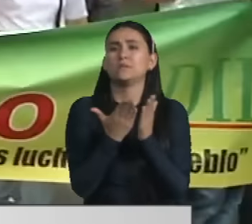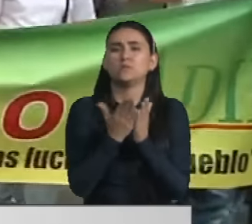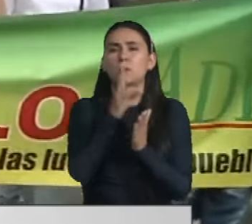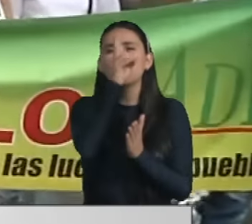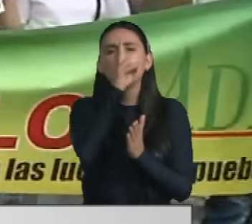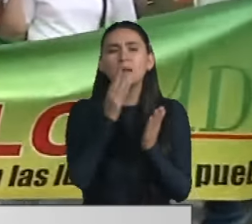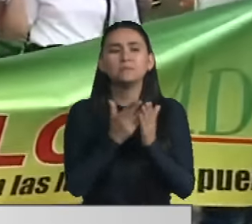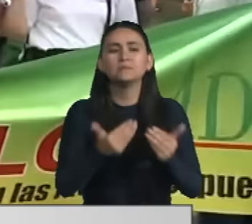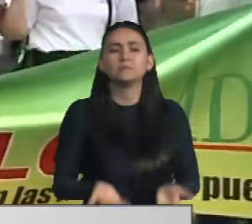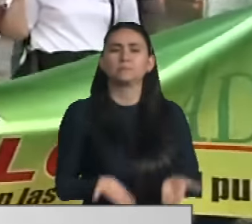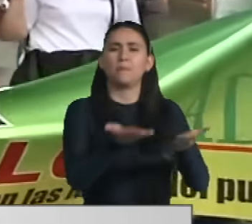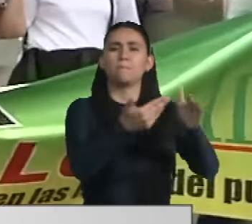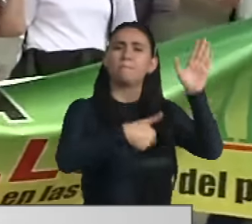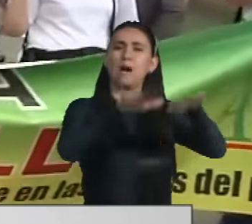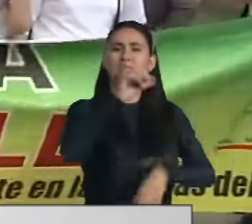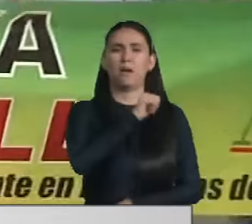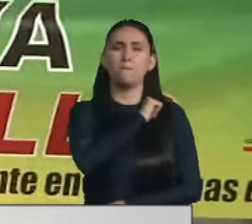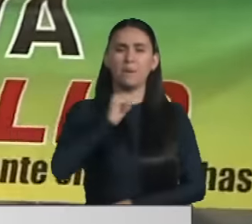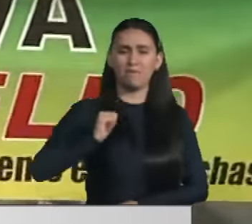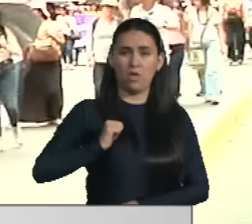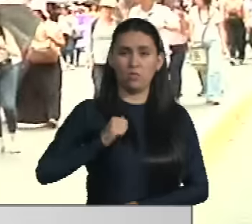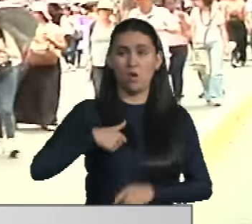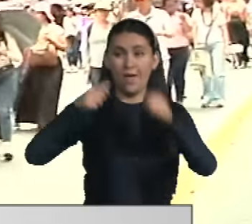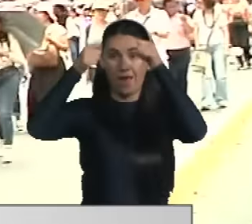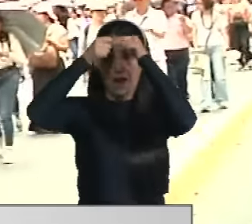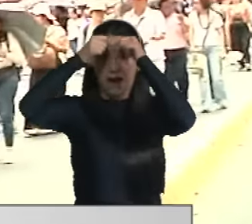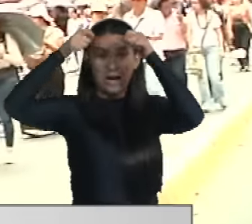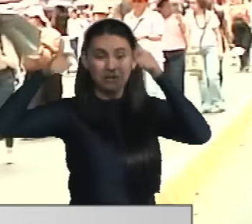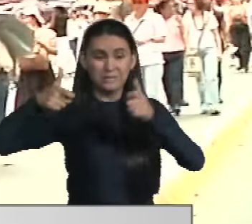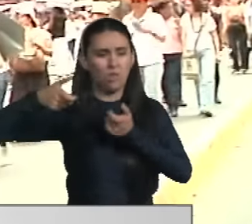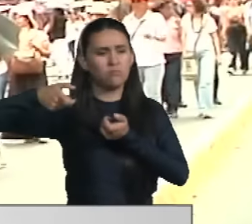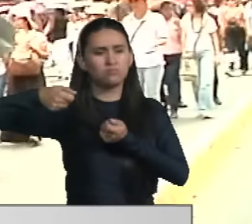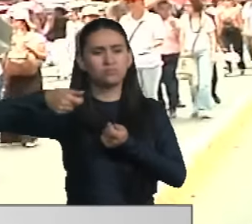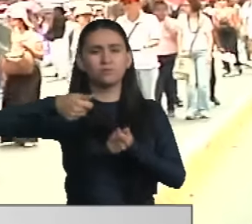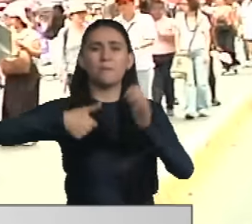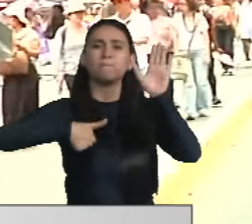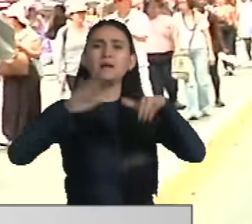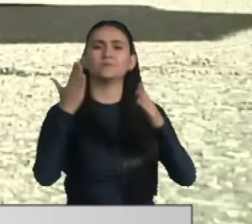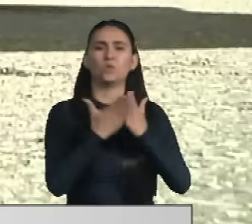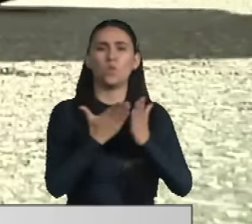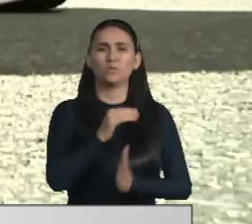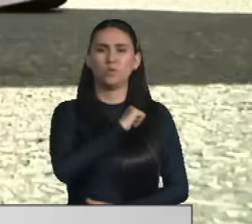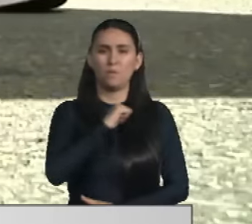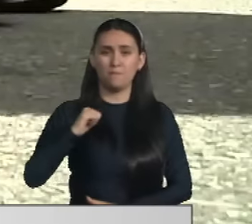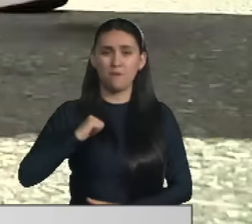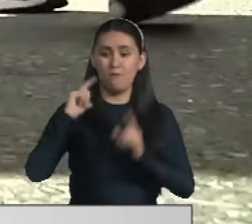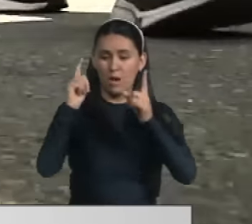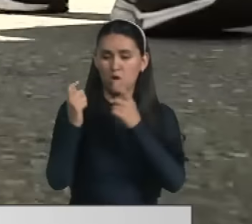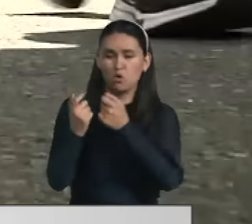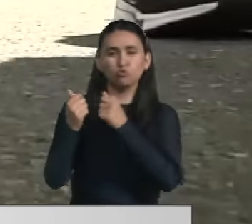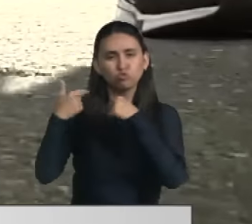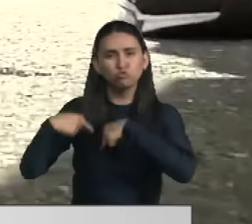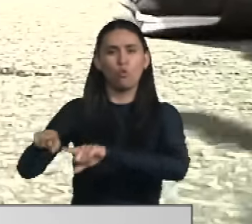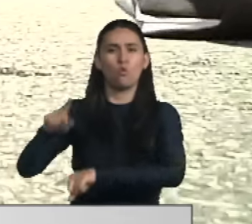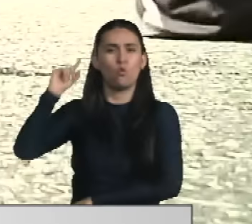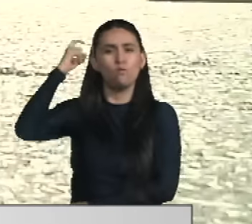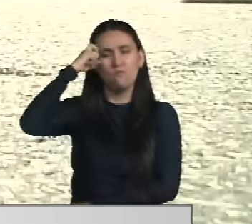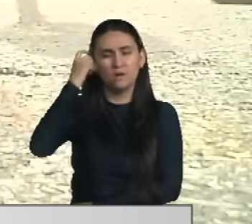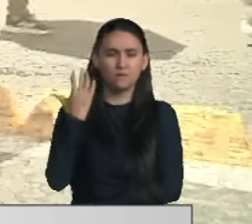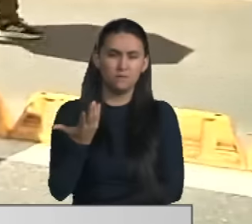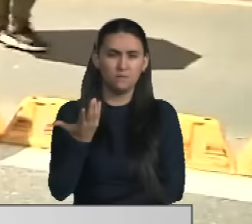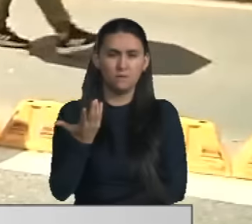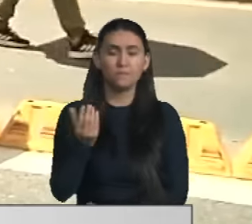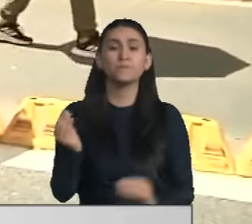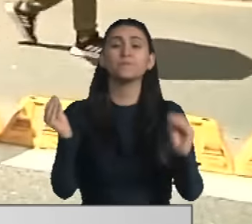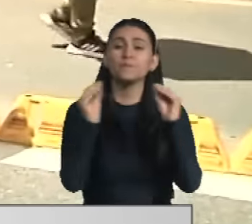al sector privado, a que el Estado tenga que financiar la educación privada a partir de dineros públicos. Y pese a las múltiples denuncias que hay en la entrega